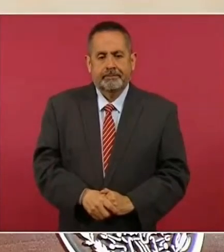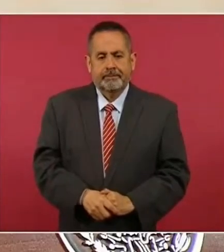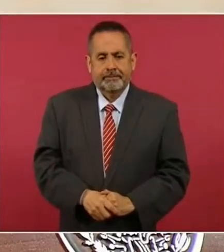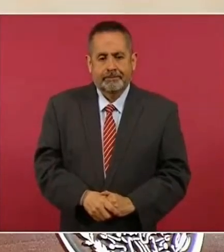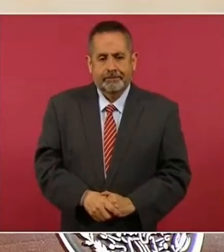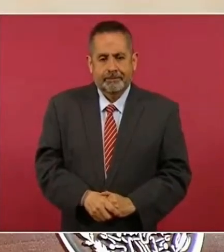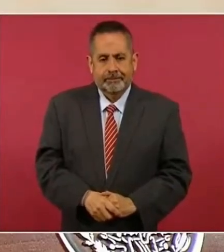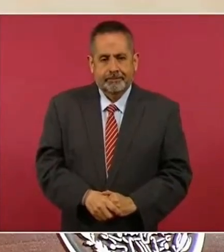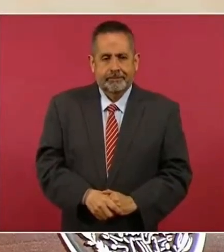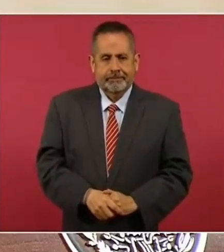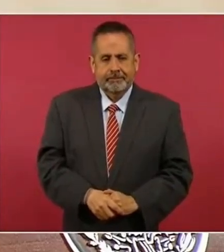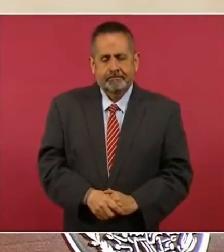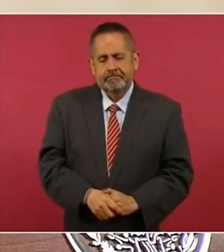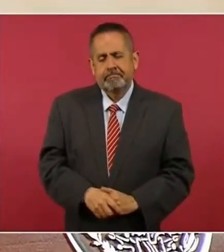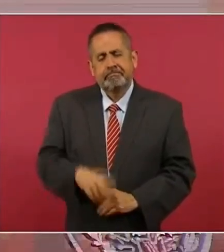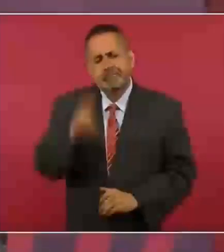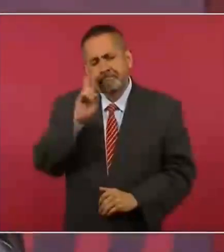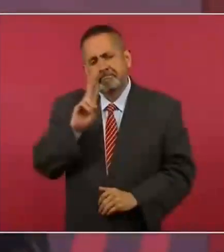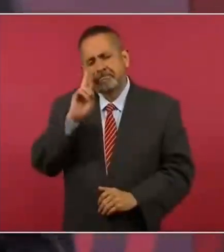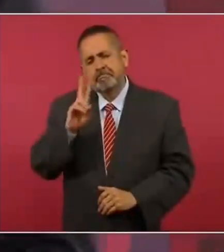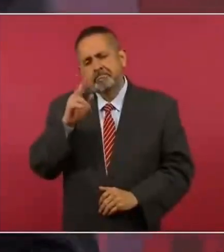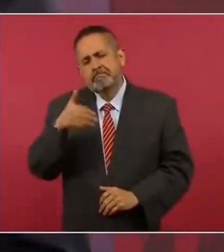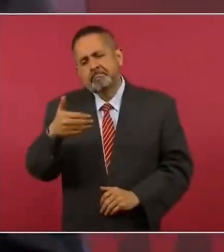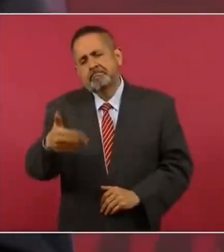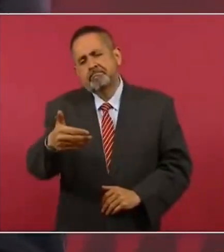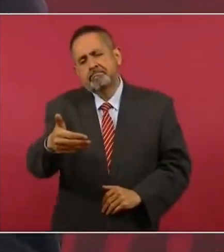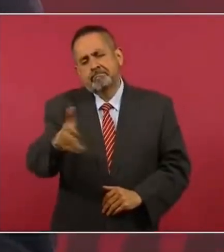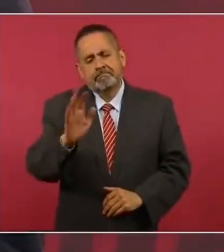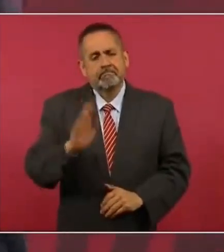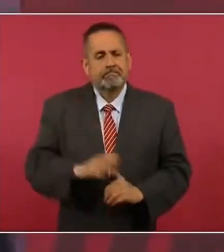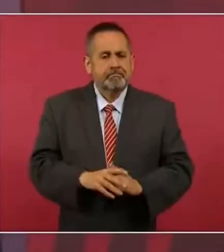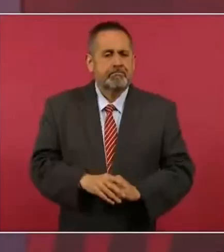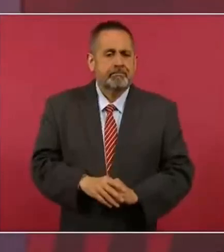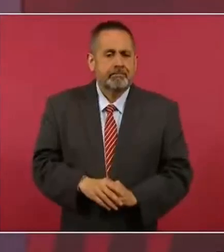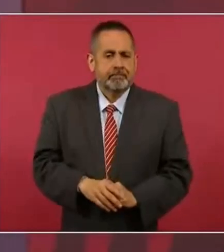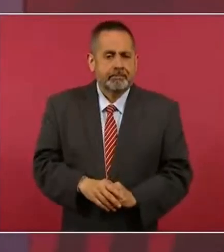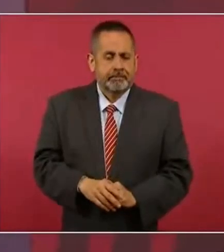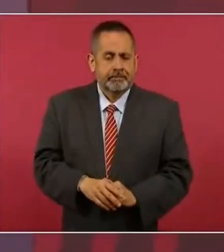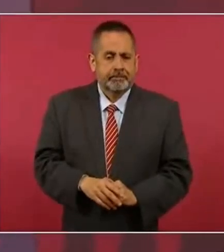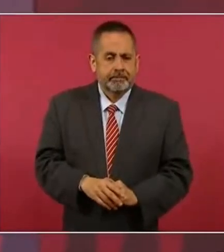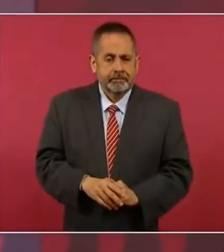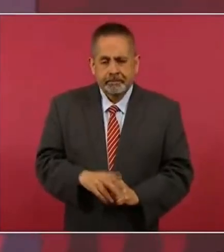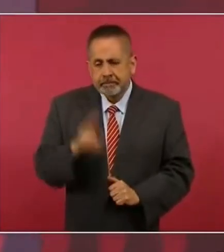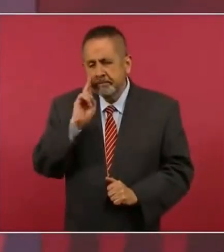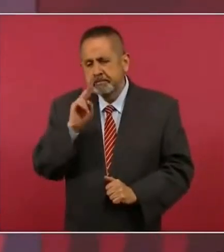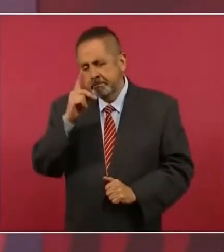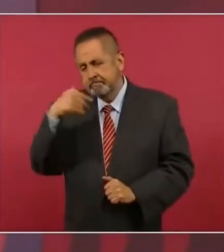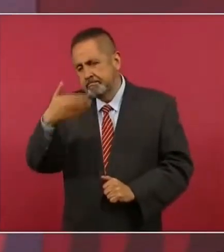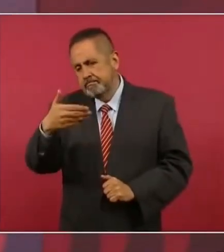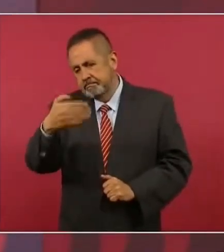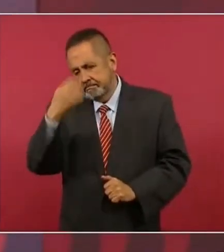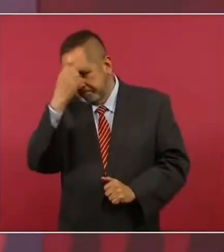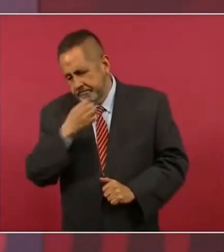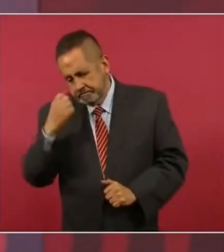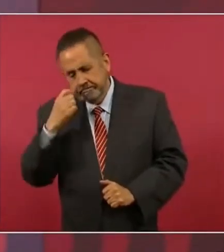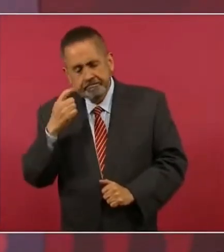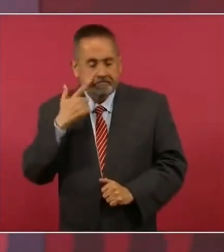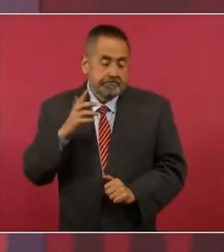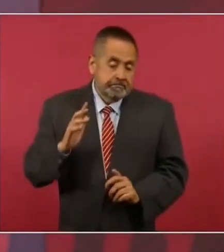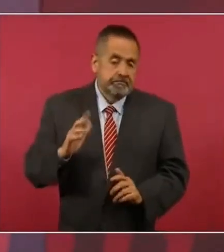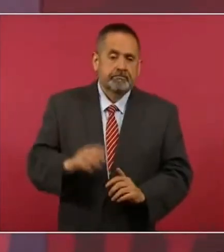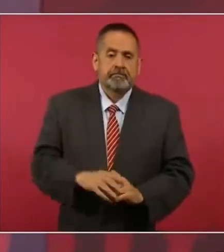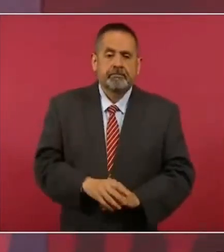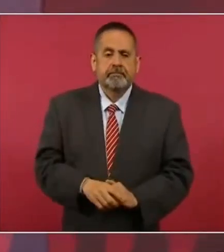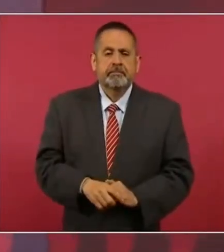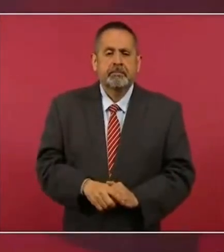Bueno vamos a ver nosotros no este se va a analizar este